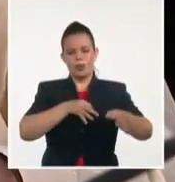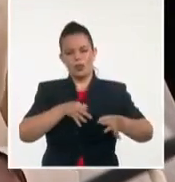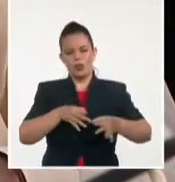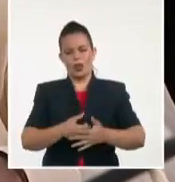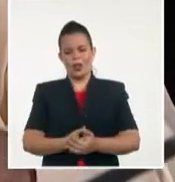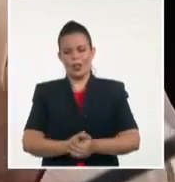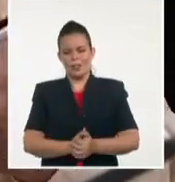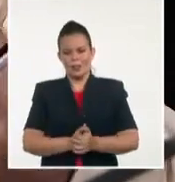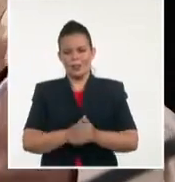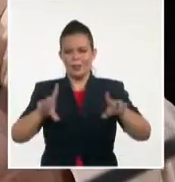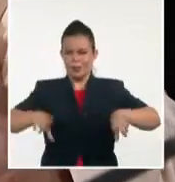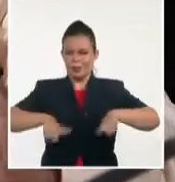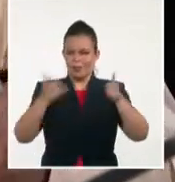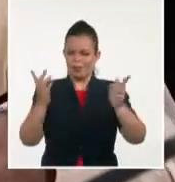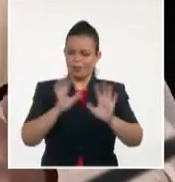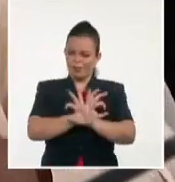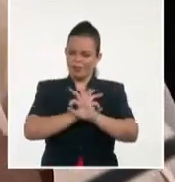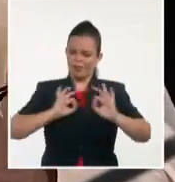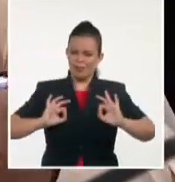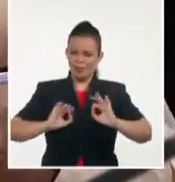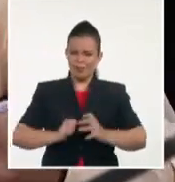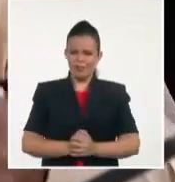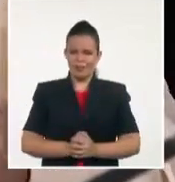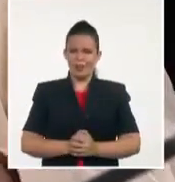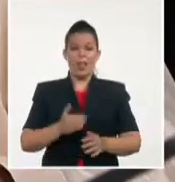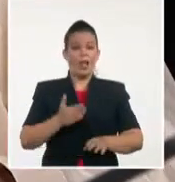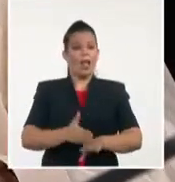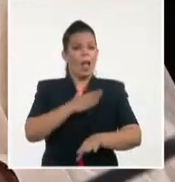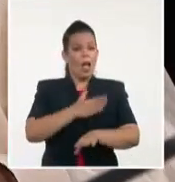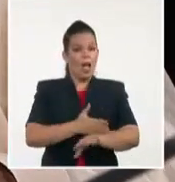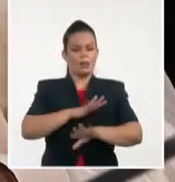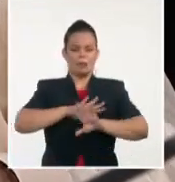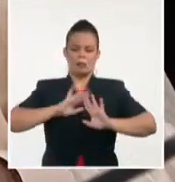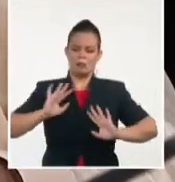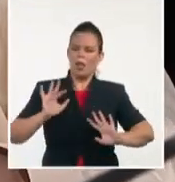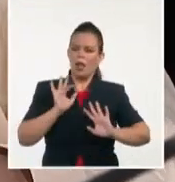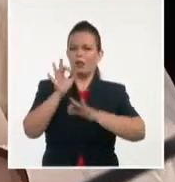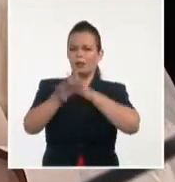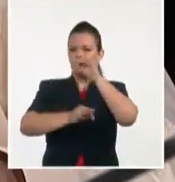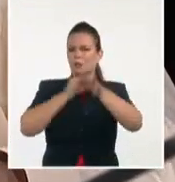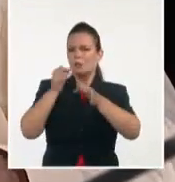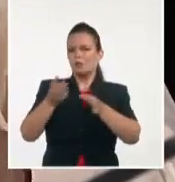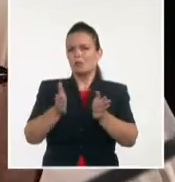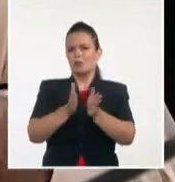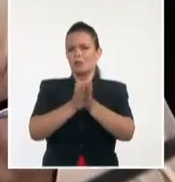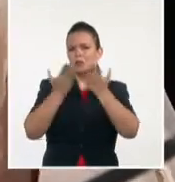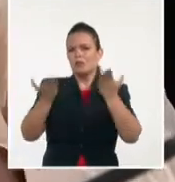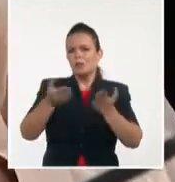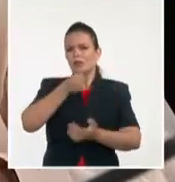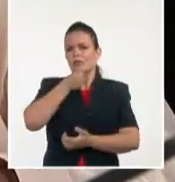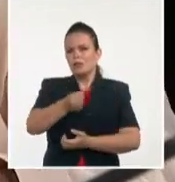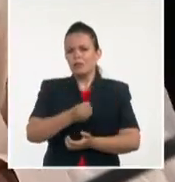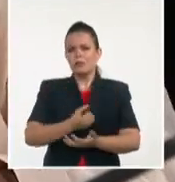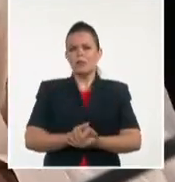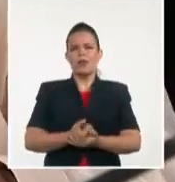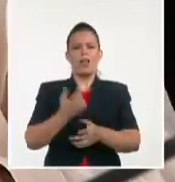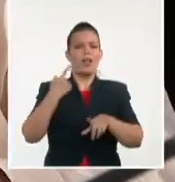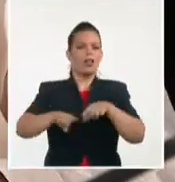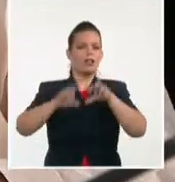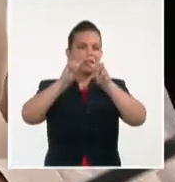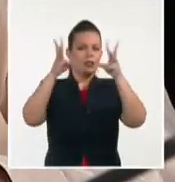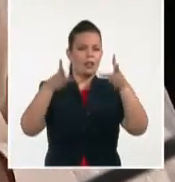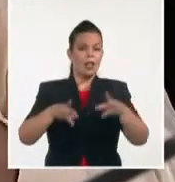eficiente, como es lógico. Ya nos habíamos referido a la prensa, a las redes sociales, pero creo también debo